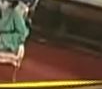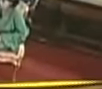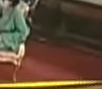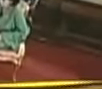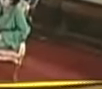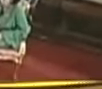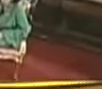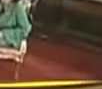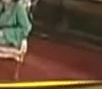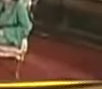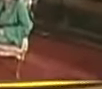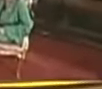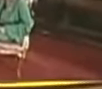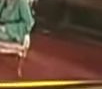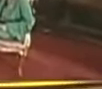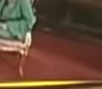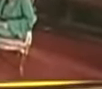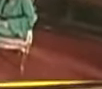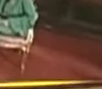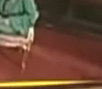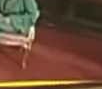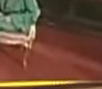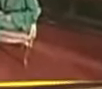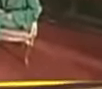Aquí en el Centro Bolívar.